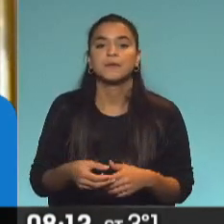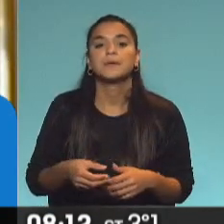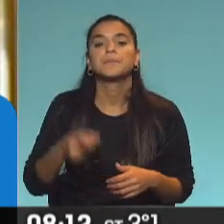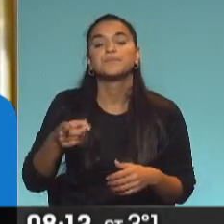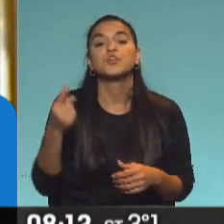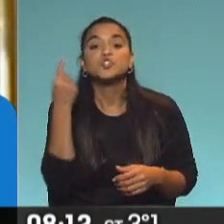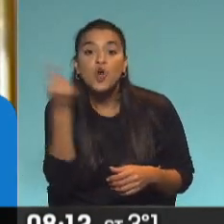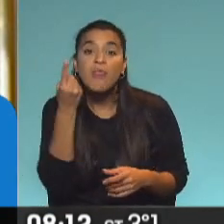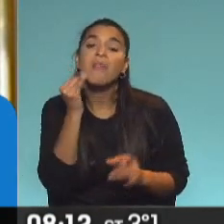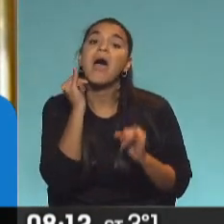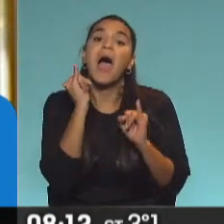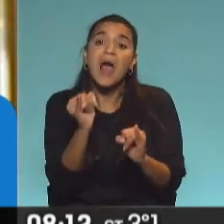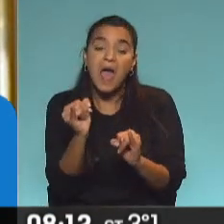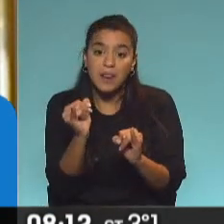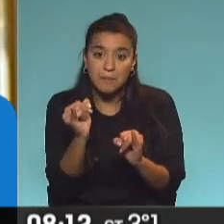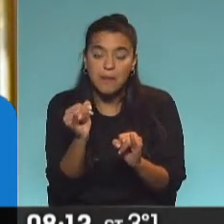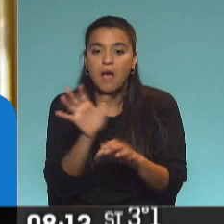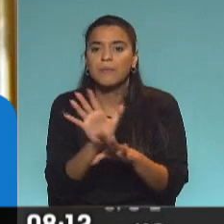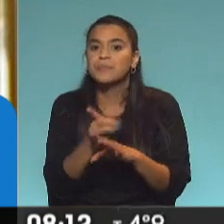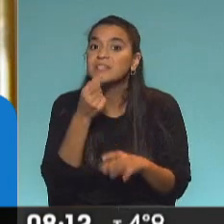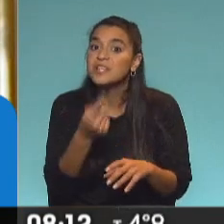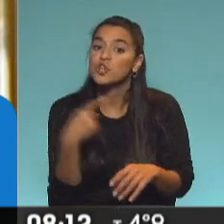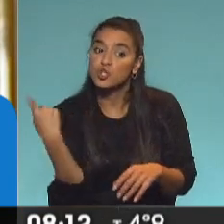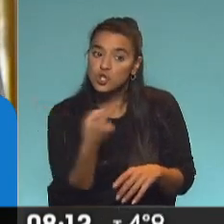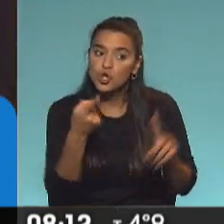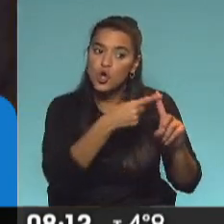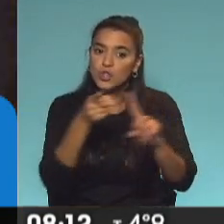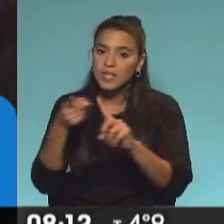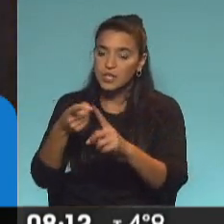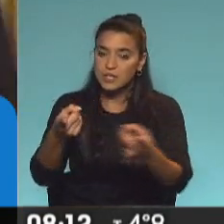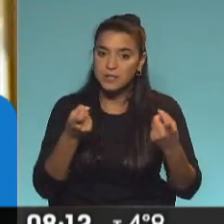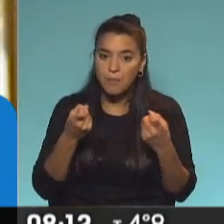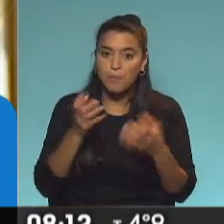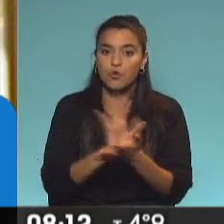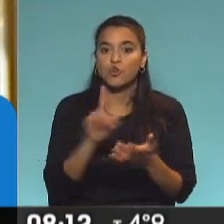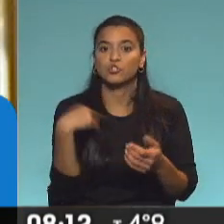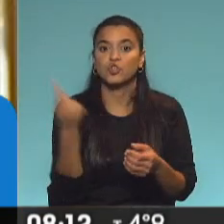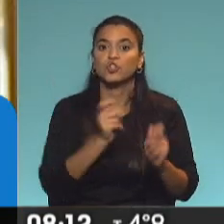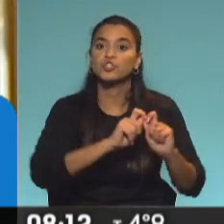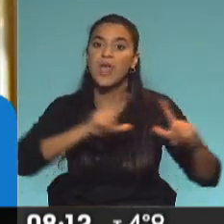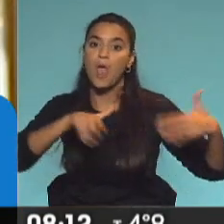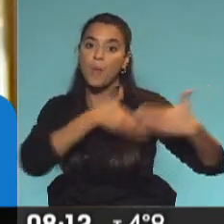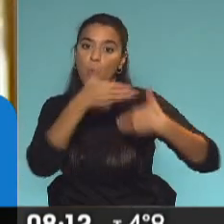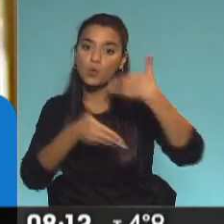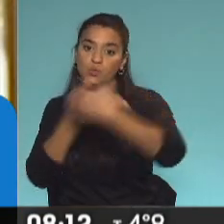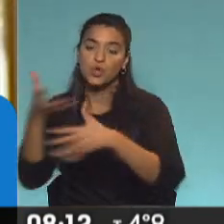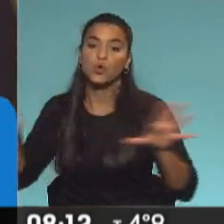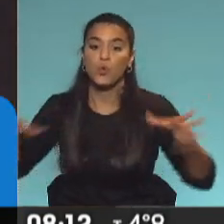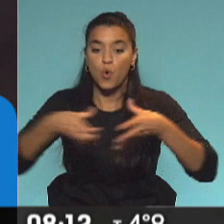la soledad es una alarma que nos dice somos seres sociales, porque nosotros en la evolución sobrevivimos en